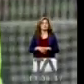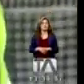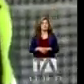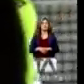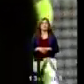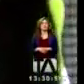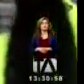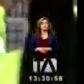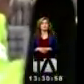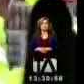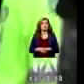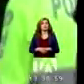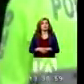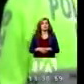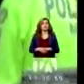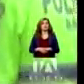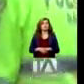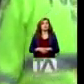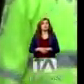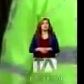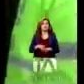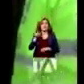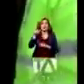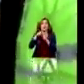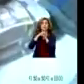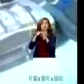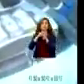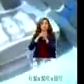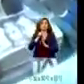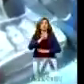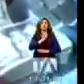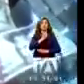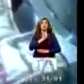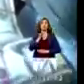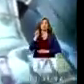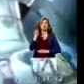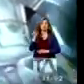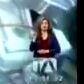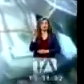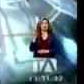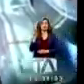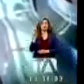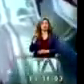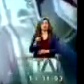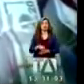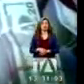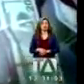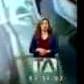también establece porque uno de sus accionistas tenía, como arte de magia,